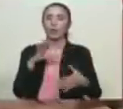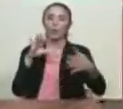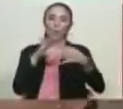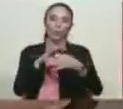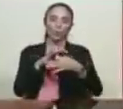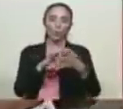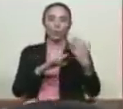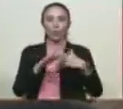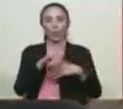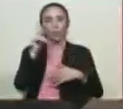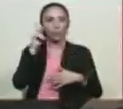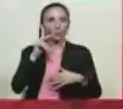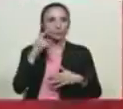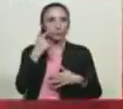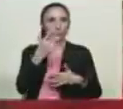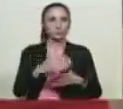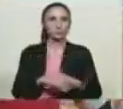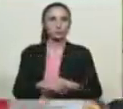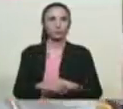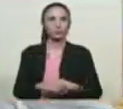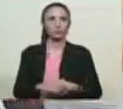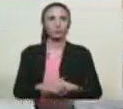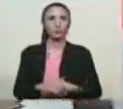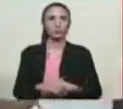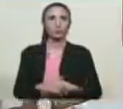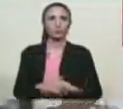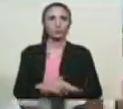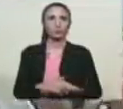Unitaria Magisterial.